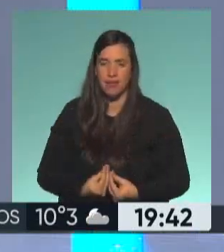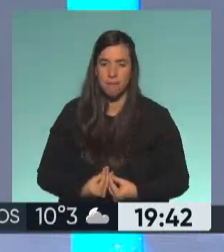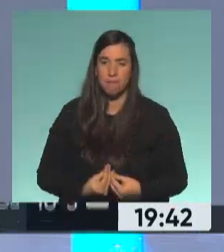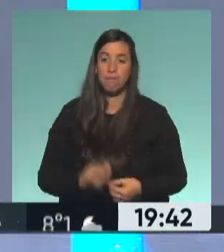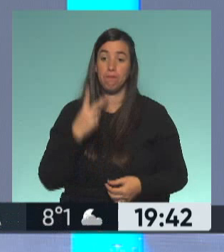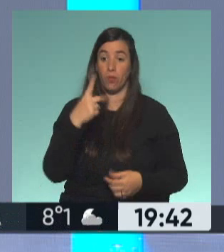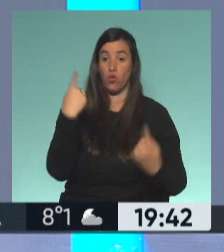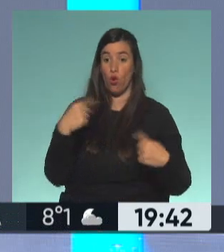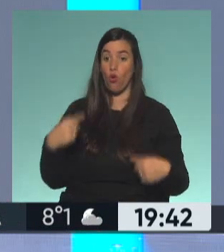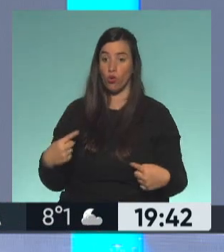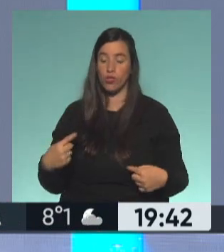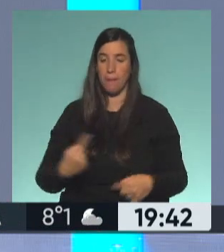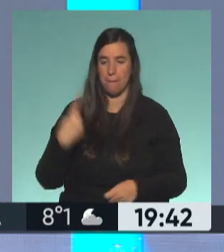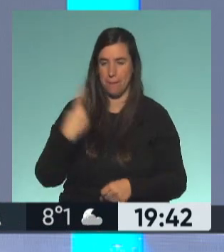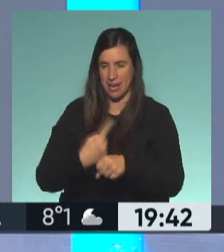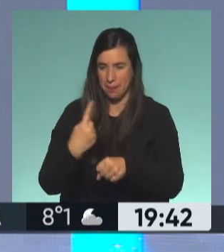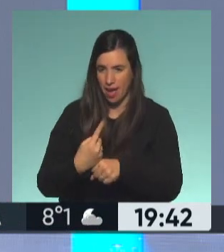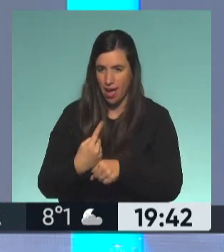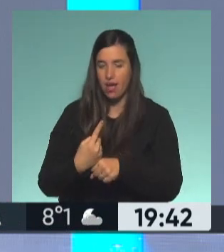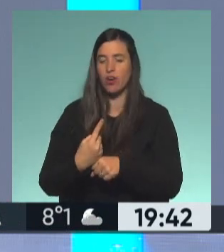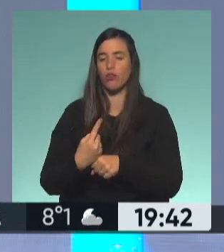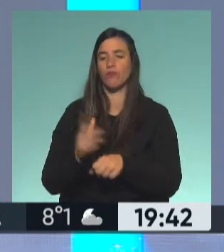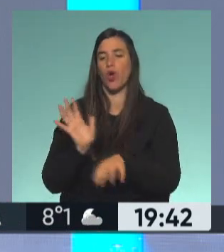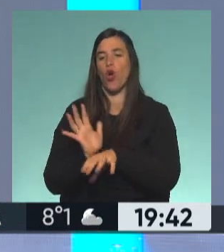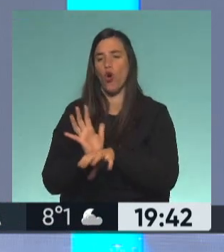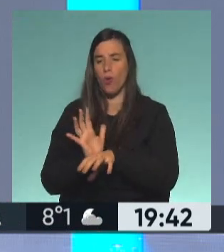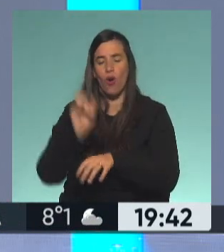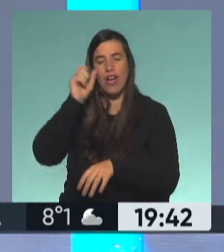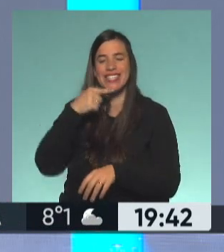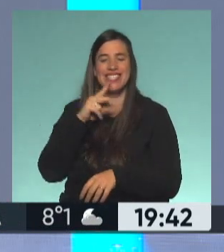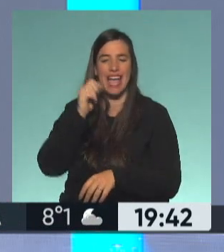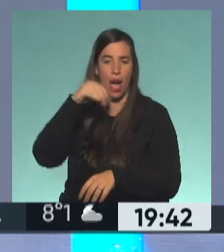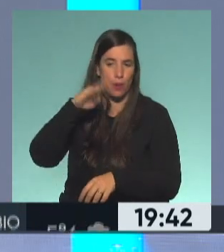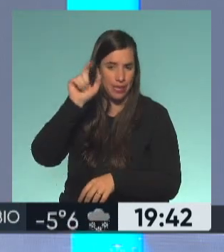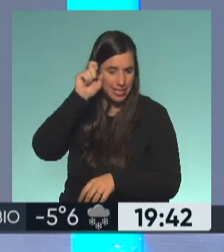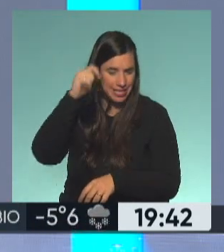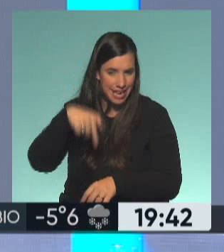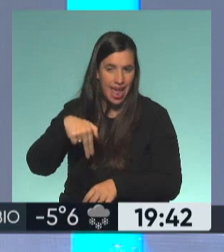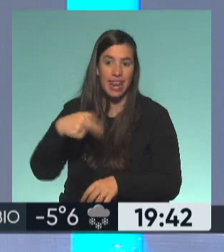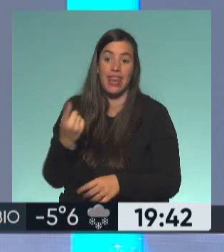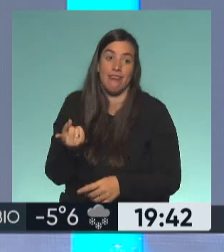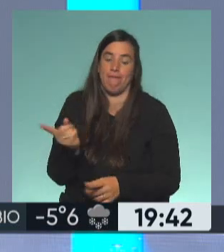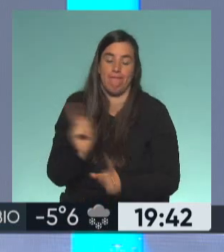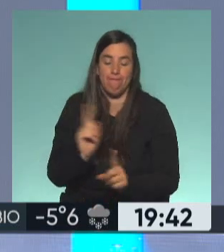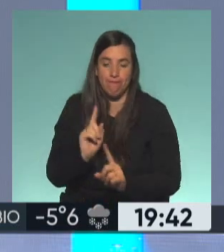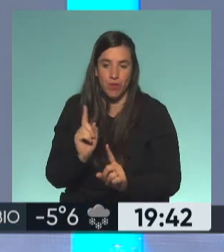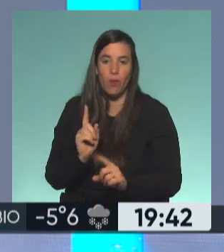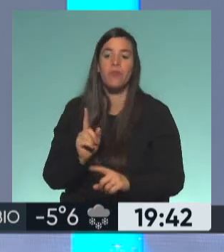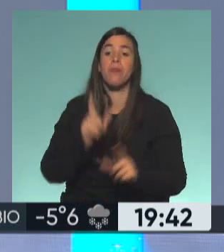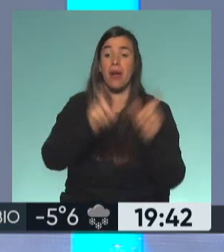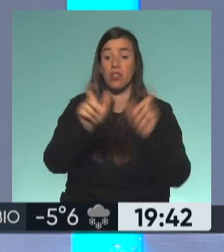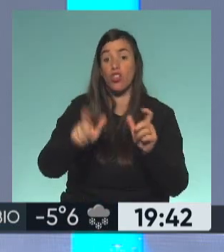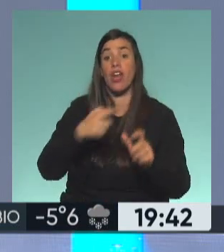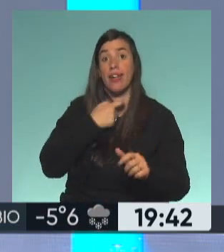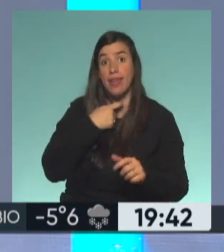Lo primero es que ese establishment no es homogéneo. Entonces, hay quien quiere seguir viviendo en este país y entonces se puede asustar, ha